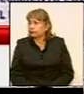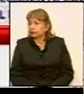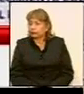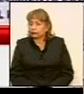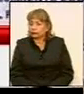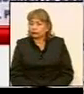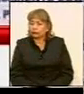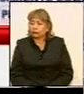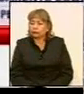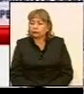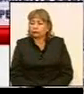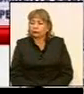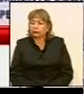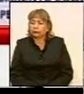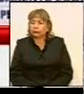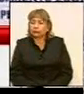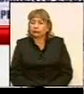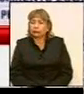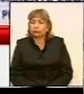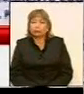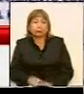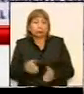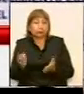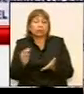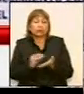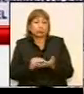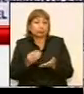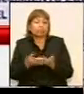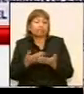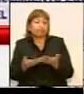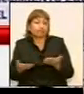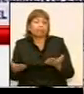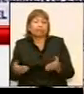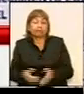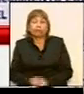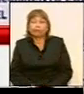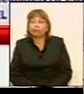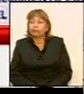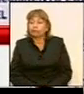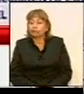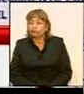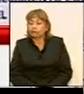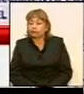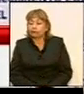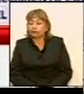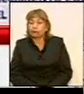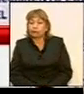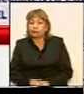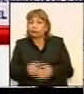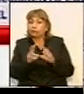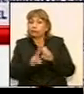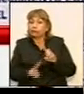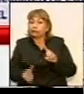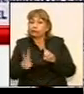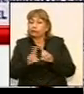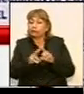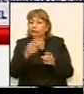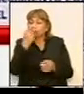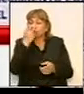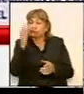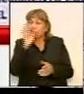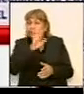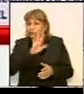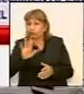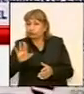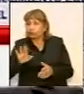agregado. La gran mayoría es valor agregado. ¿Ya? Cuando vemos la imagen contraria, vemos los